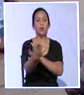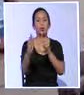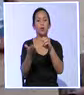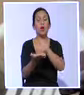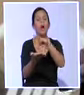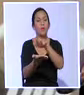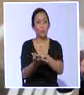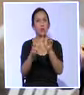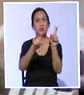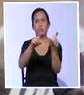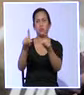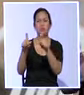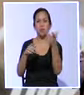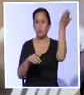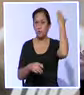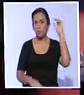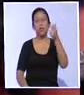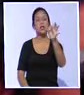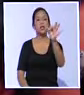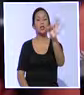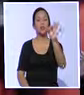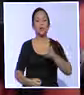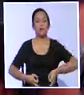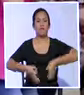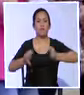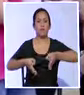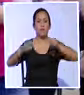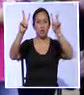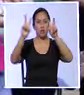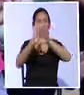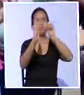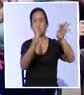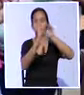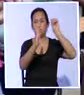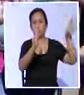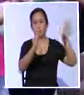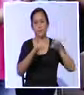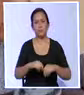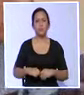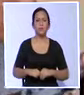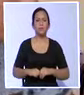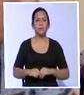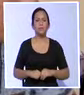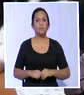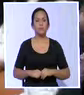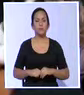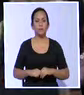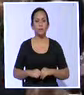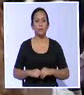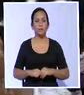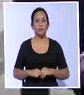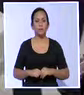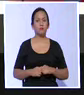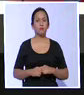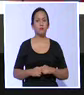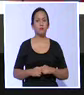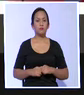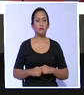de la consulta popular del pasado 19 de febrero sobre paraísos fiscales lorena espinoza tvl noticias